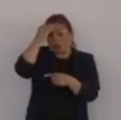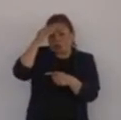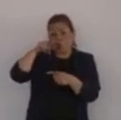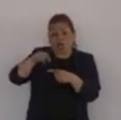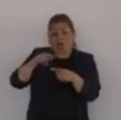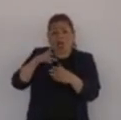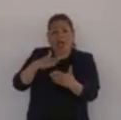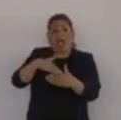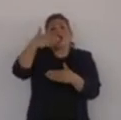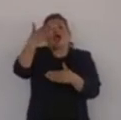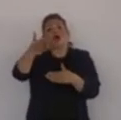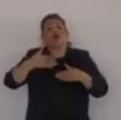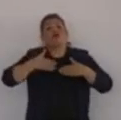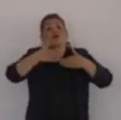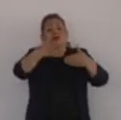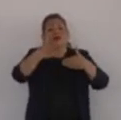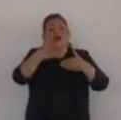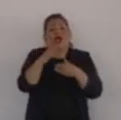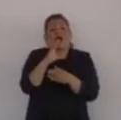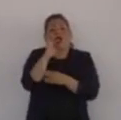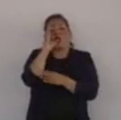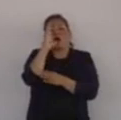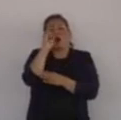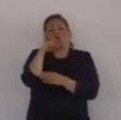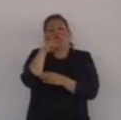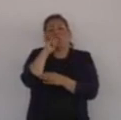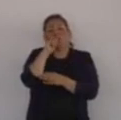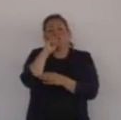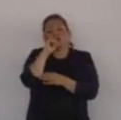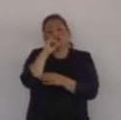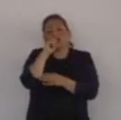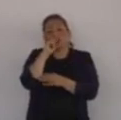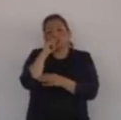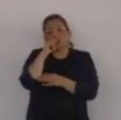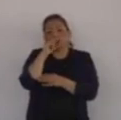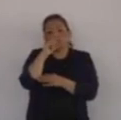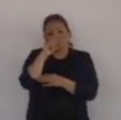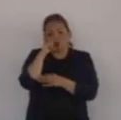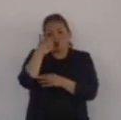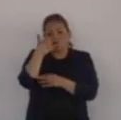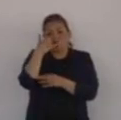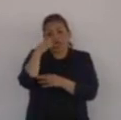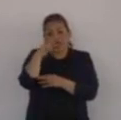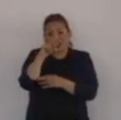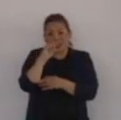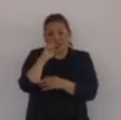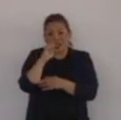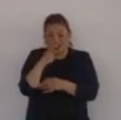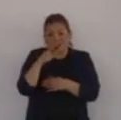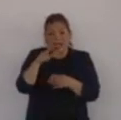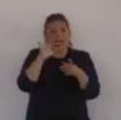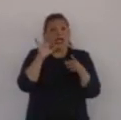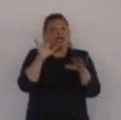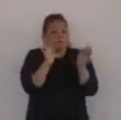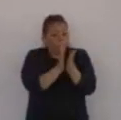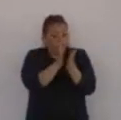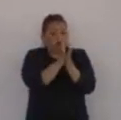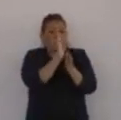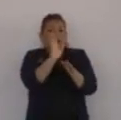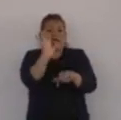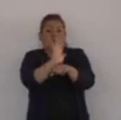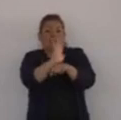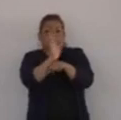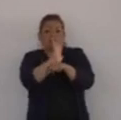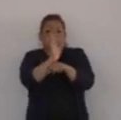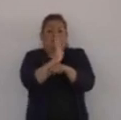lado de Constituyentes, en la alcaldía Álvaro Obregón. Ahí se está construyendo una cineteca, una